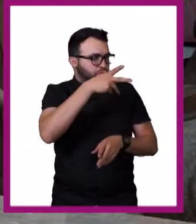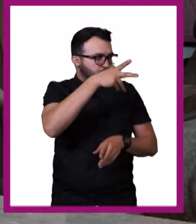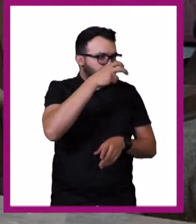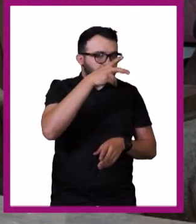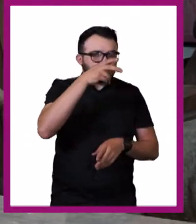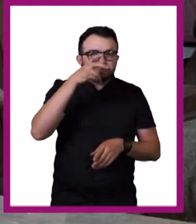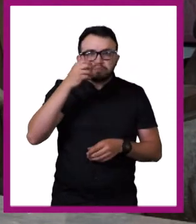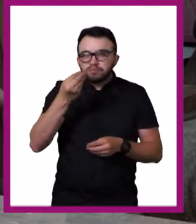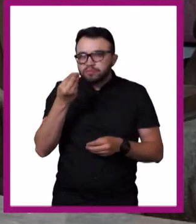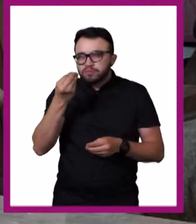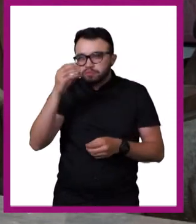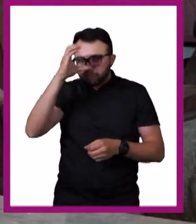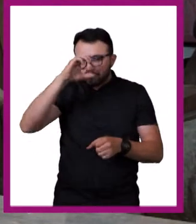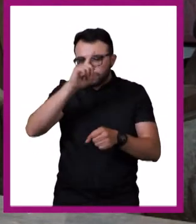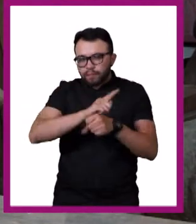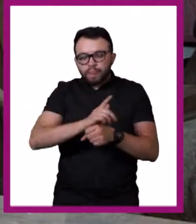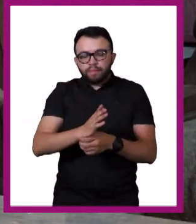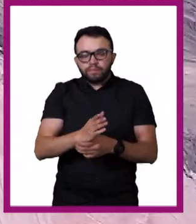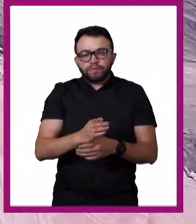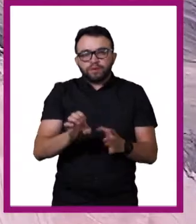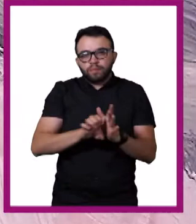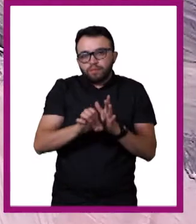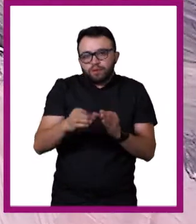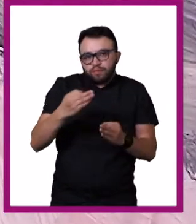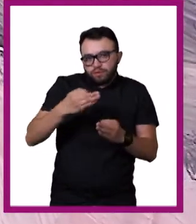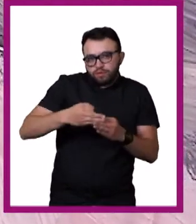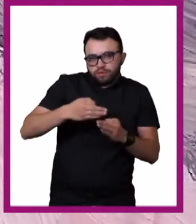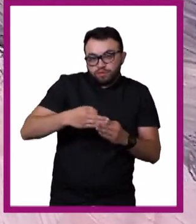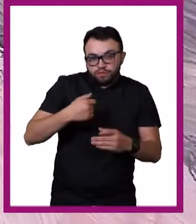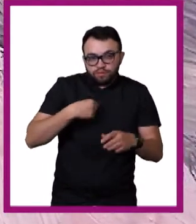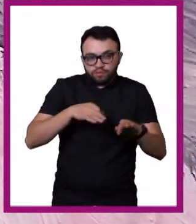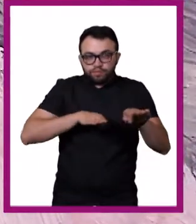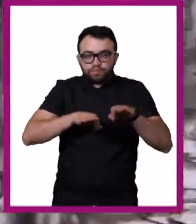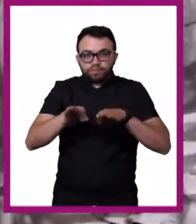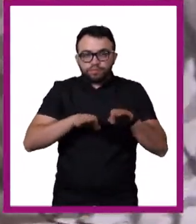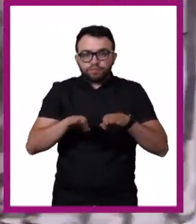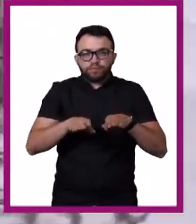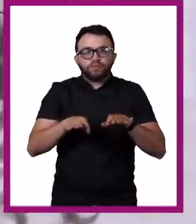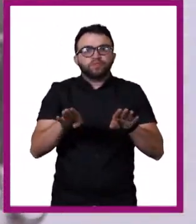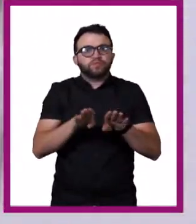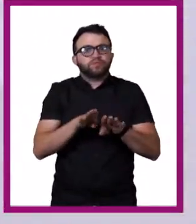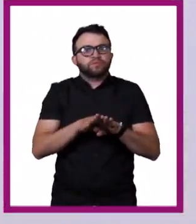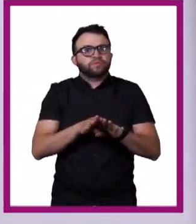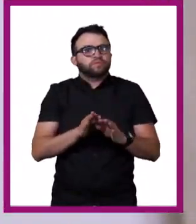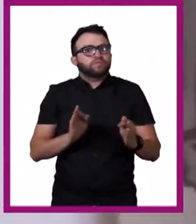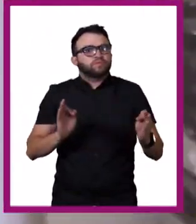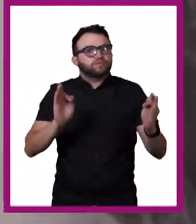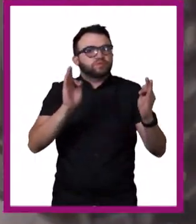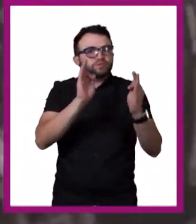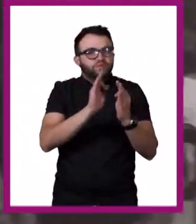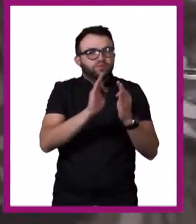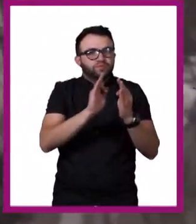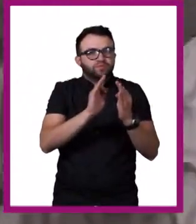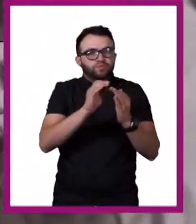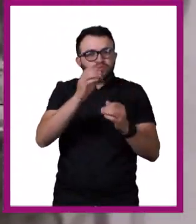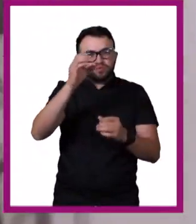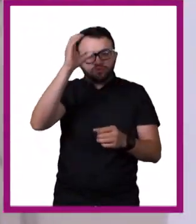ejemplo, mi trabajo está muy involucrado con la cultura